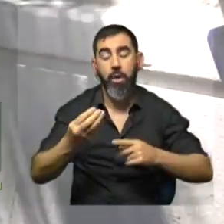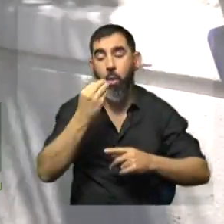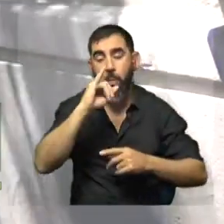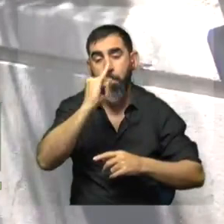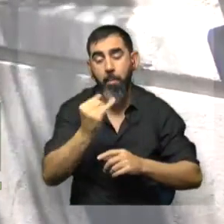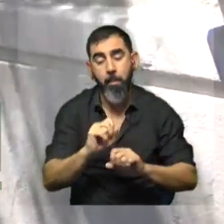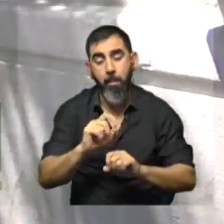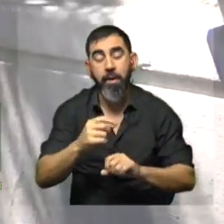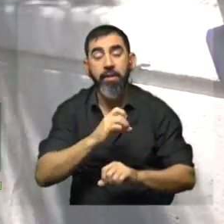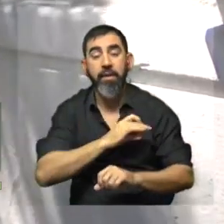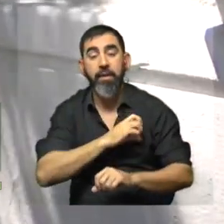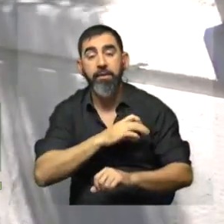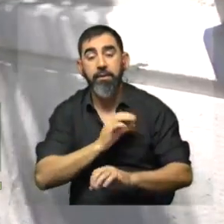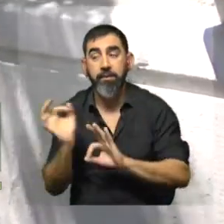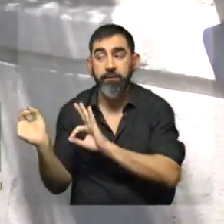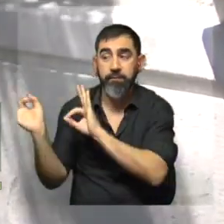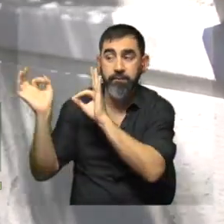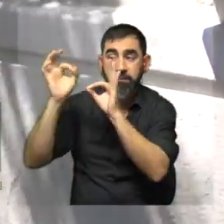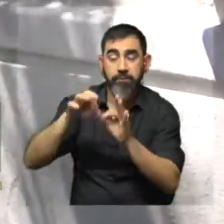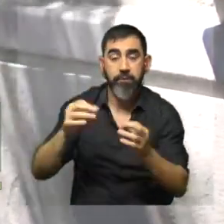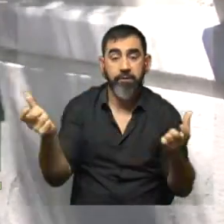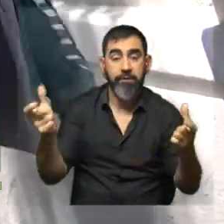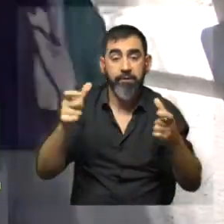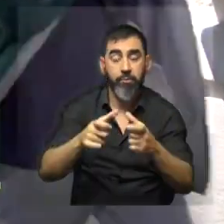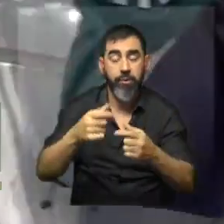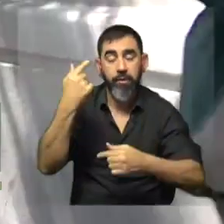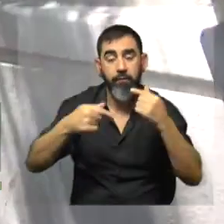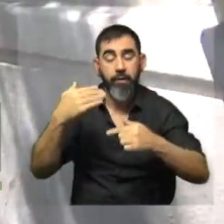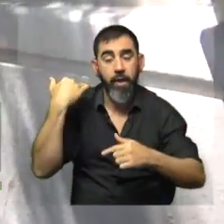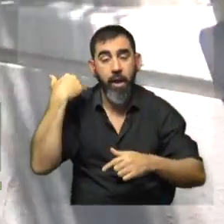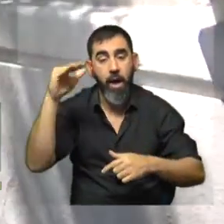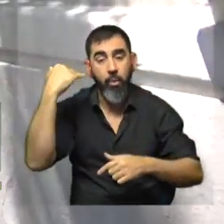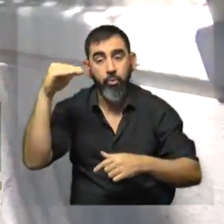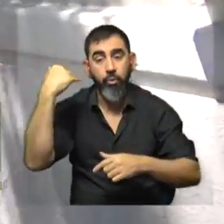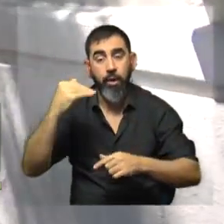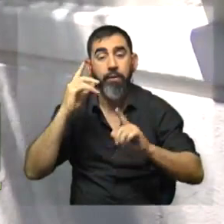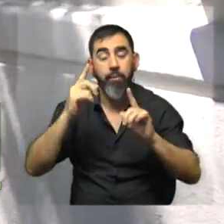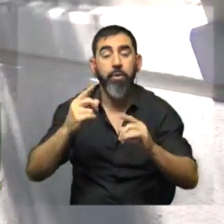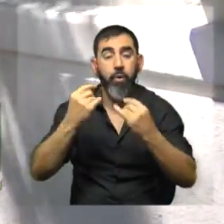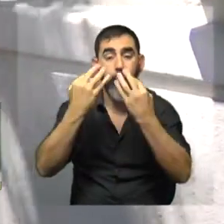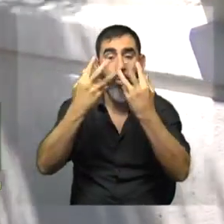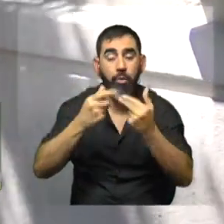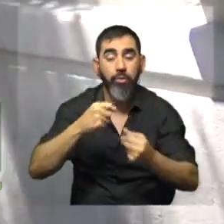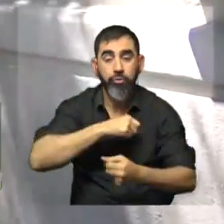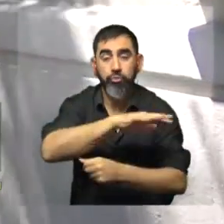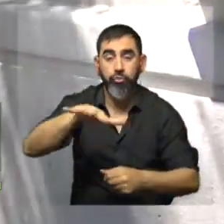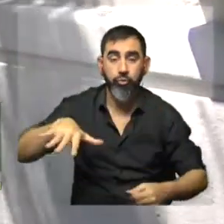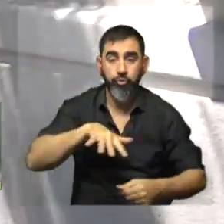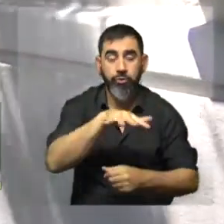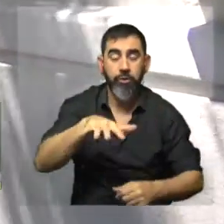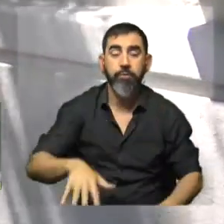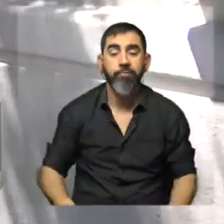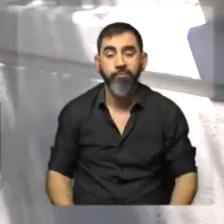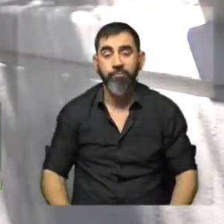de Chile, llegó al país y se está reuniendo con distintas autoridades, así como con organizaciones de la sociedad civil, en este